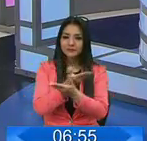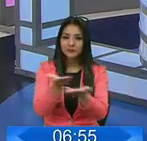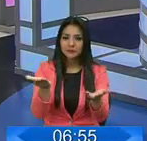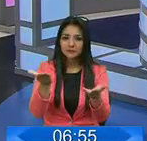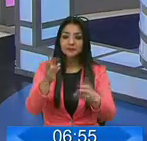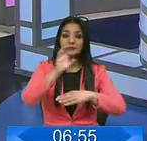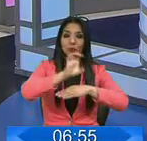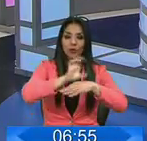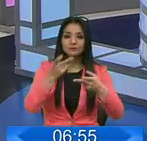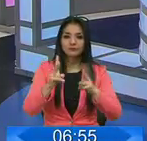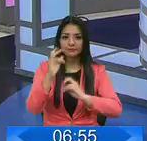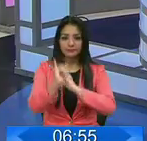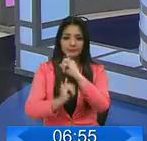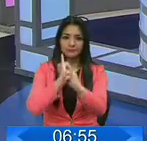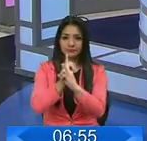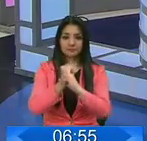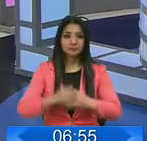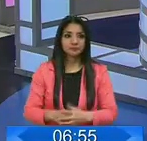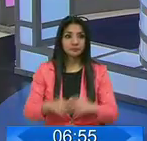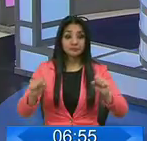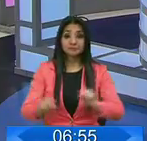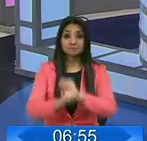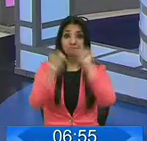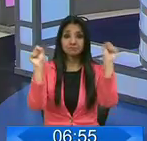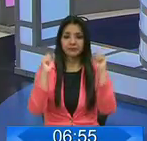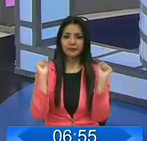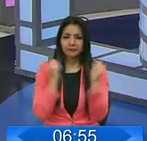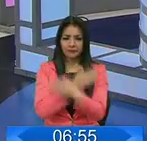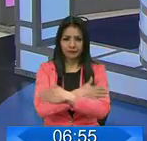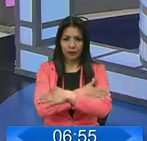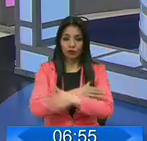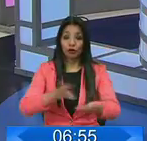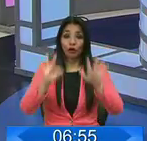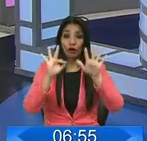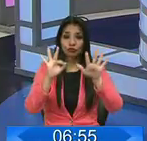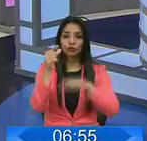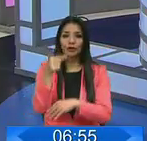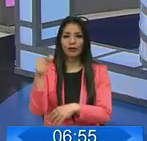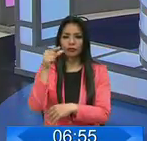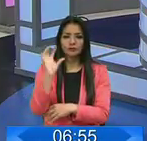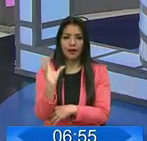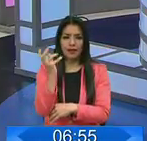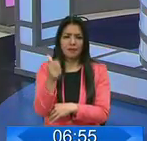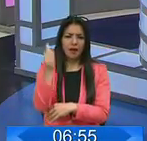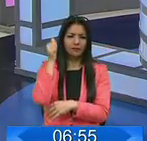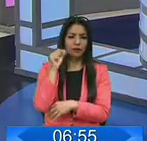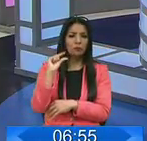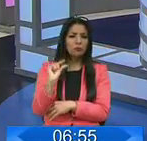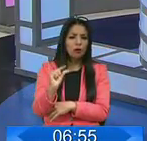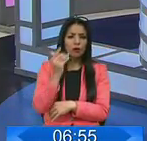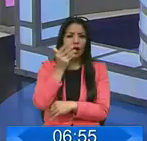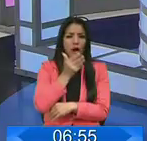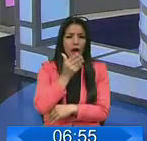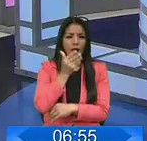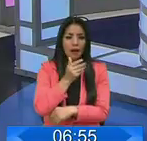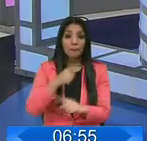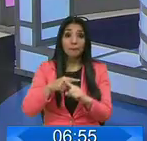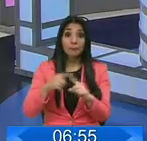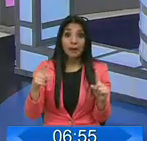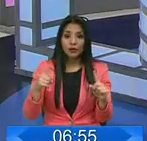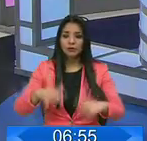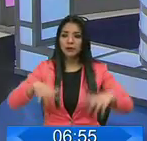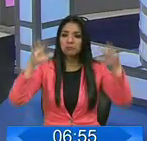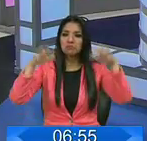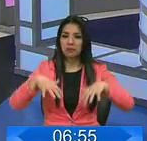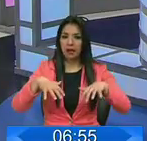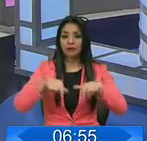también internacional. Bueno, amanecimos con frío, temperatura 8 grados centígrados, algo mejor ayer la temperatura en la ciudad de Quito, pero invierno es invierno. Así